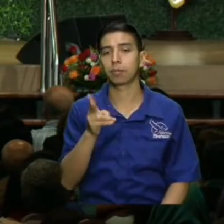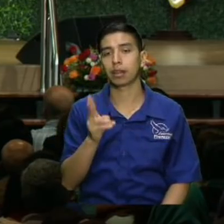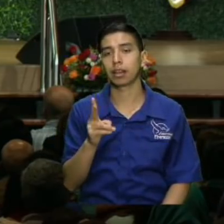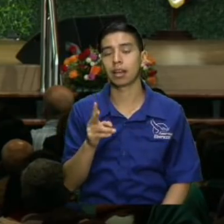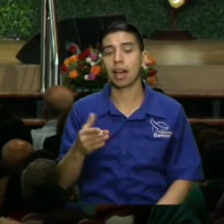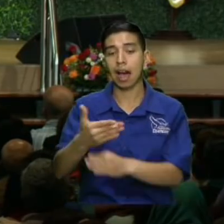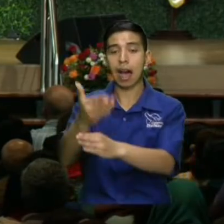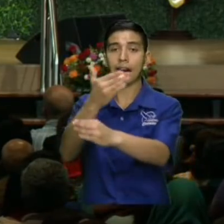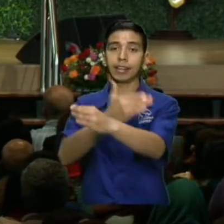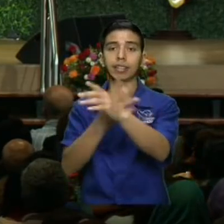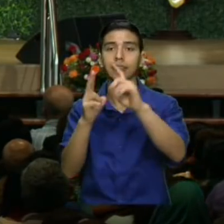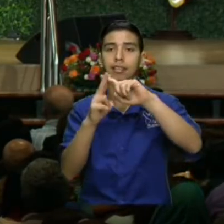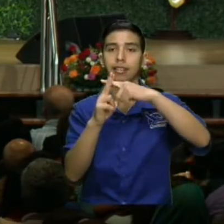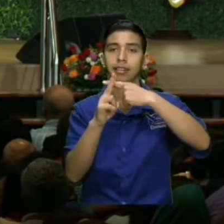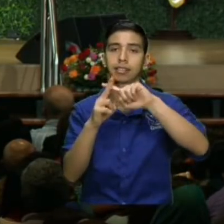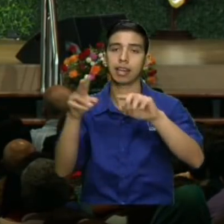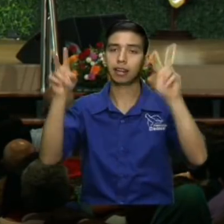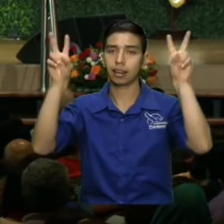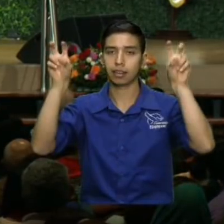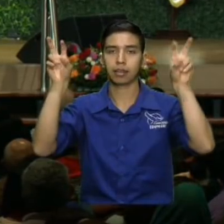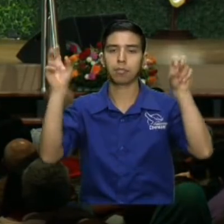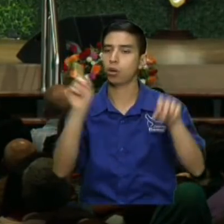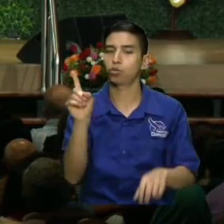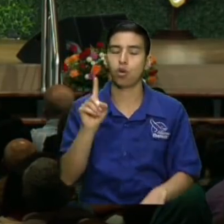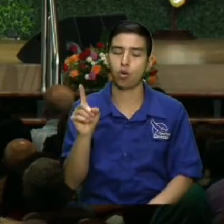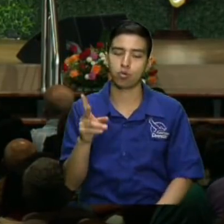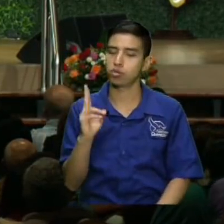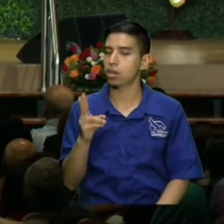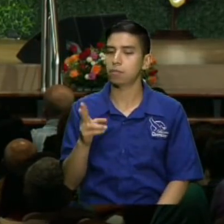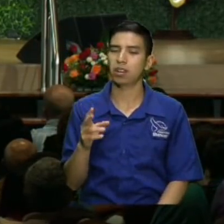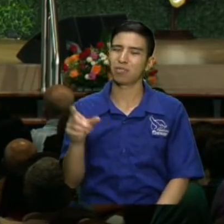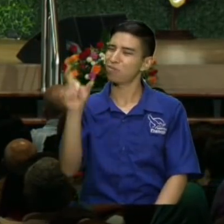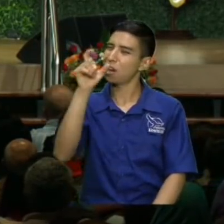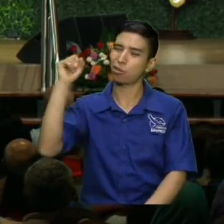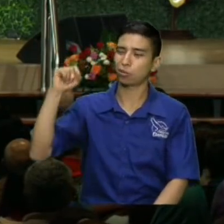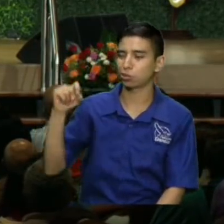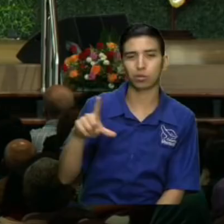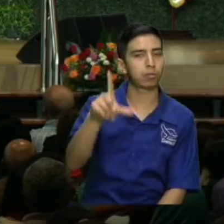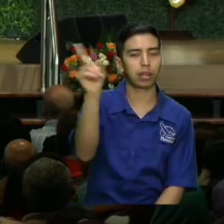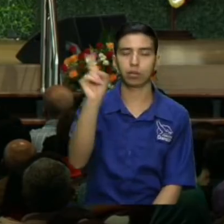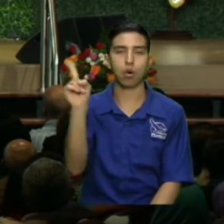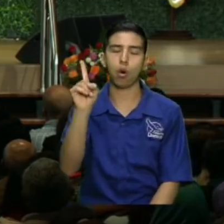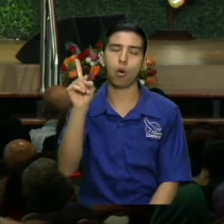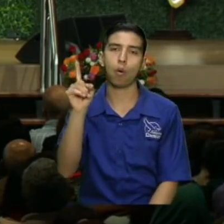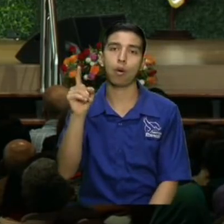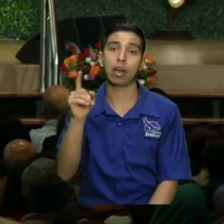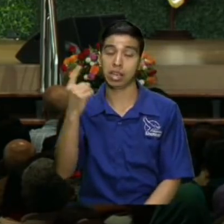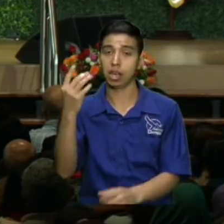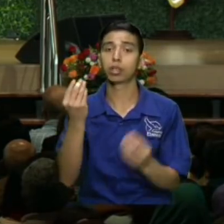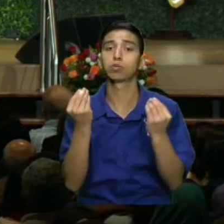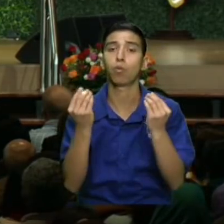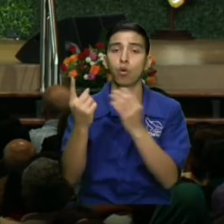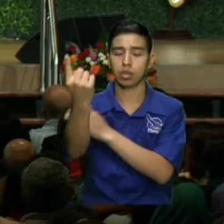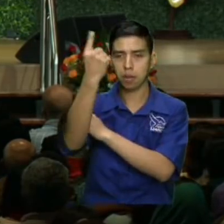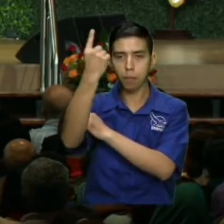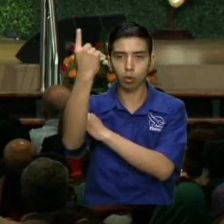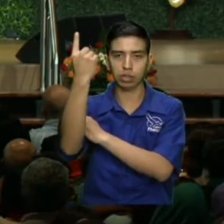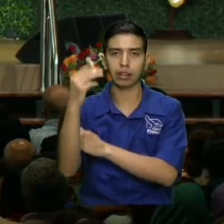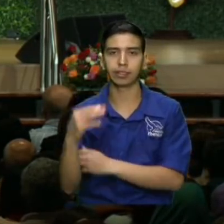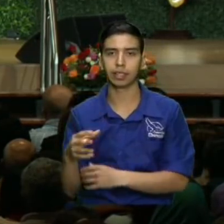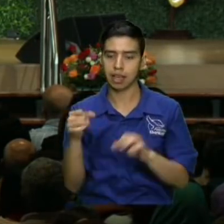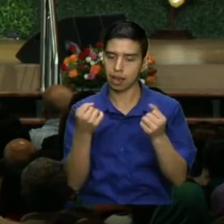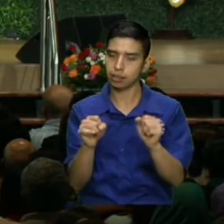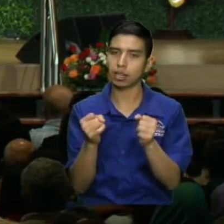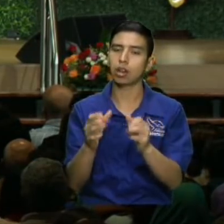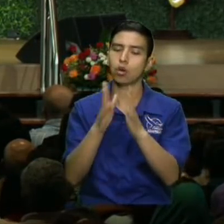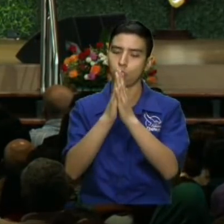No es una tradición. Va, ahorita va a orar, que ore él y yo así con los ojos pelados. No. Bueno, aunque si usted quiere orar